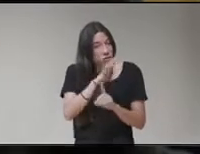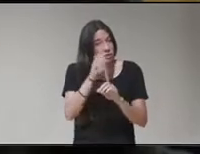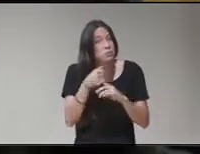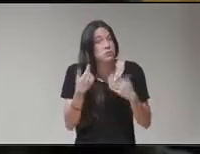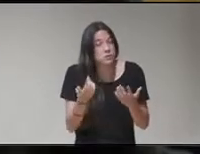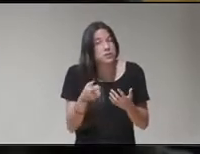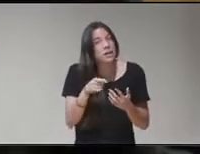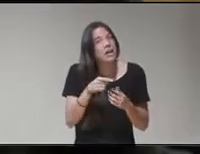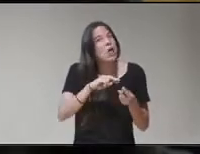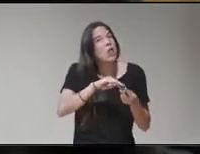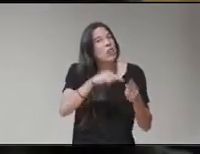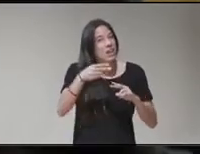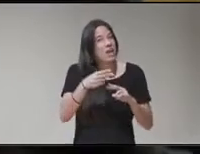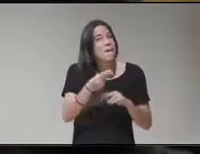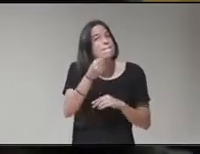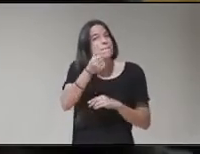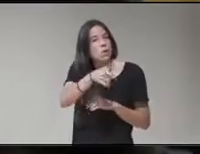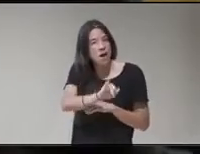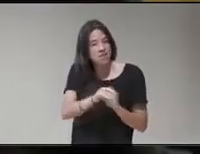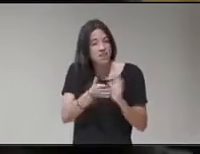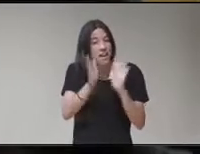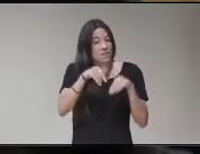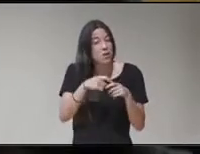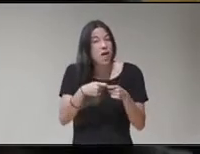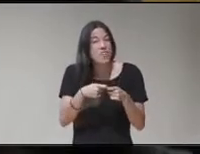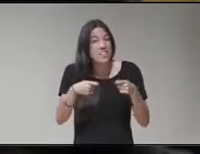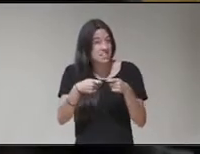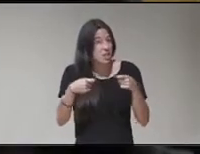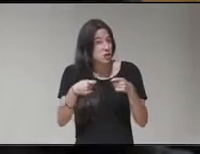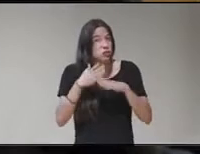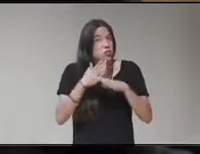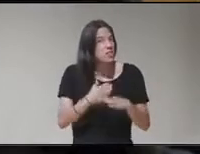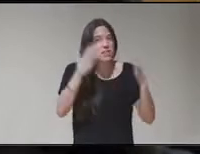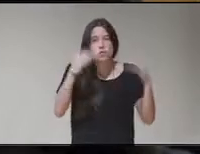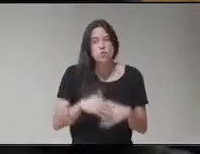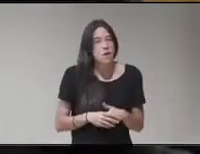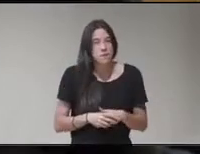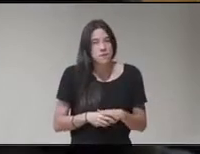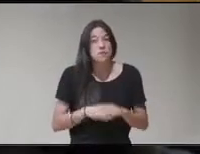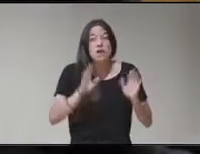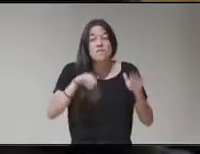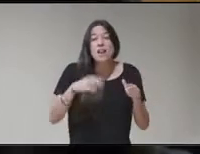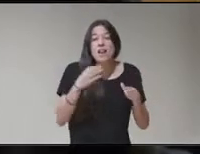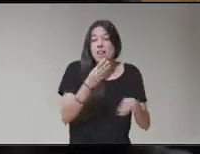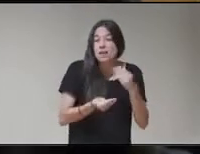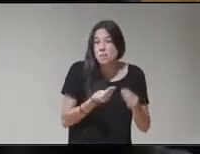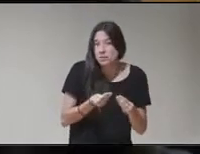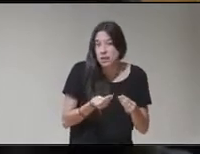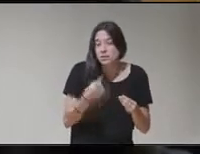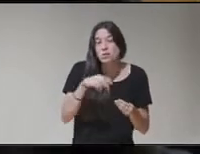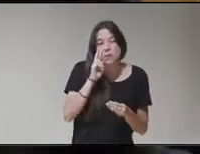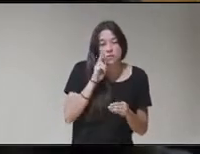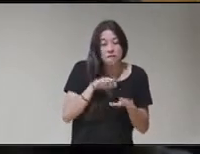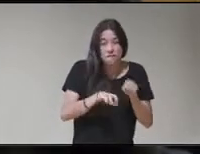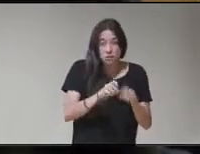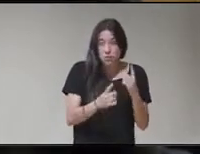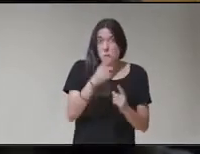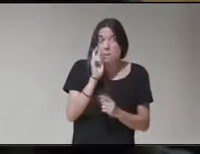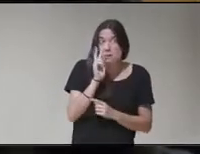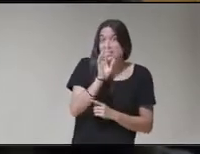poco DNA que no llegaba a provocar una distensión suficiente. Y entonces lo que ocurría era que veíamos fagos,